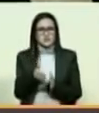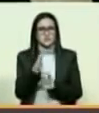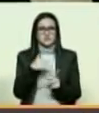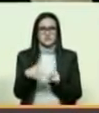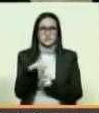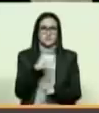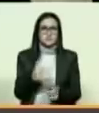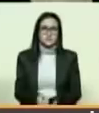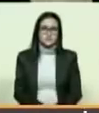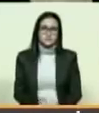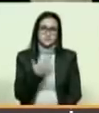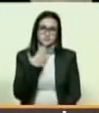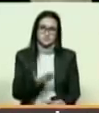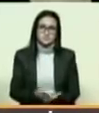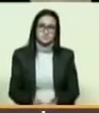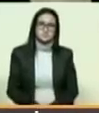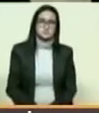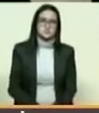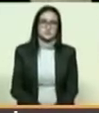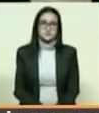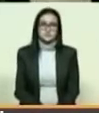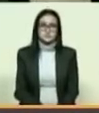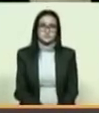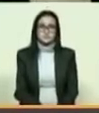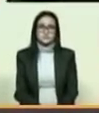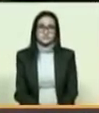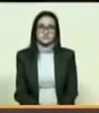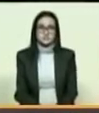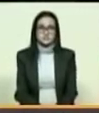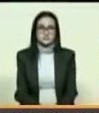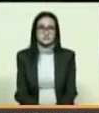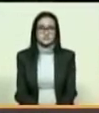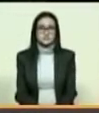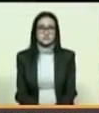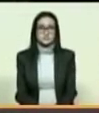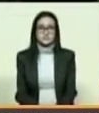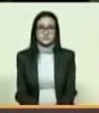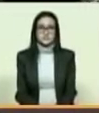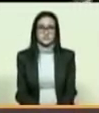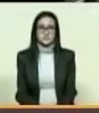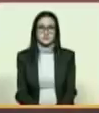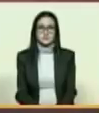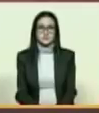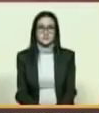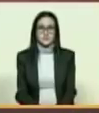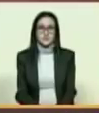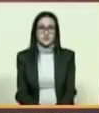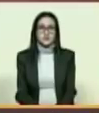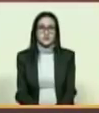este posicionamiento. Gracias. Mire, esta es nuestra posición en este momento.